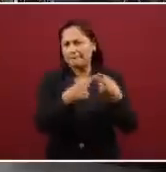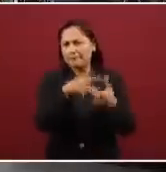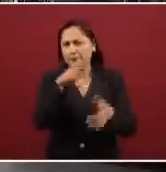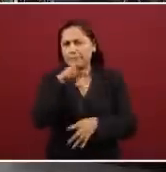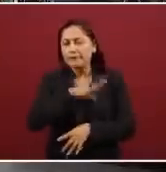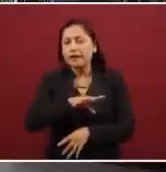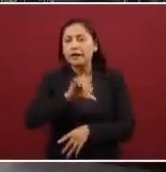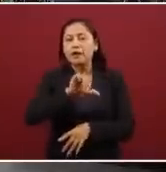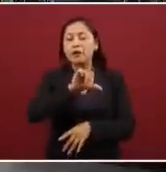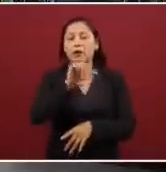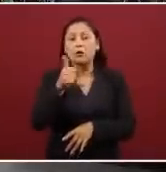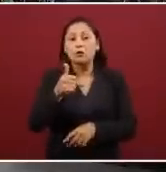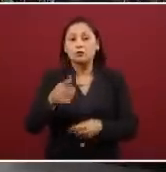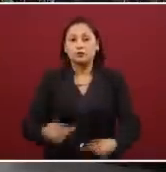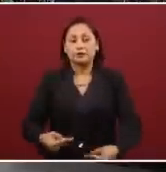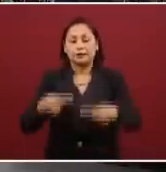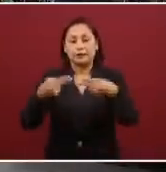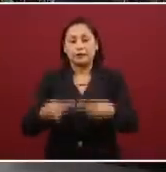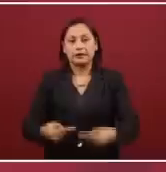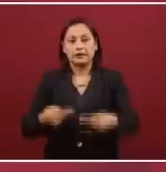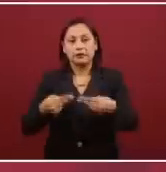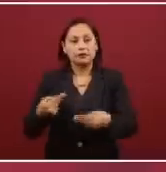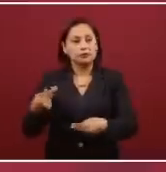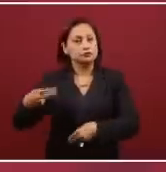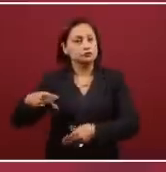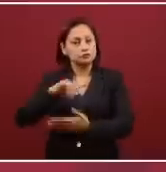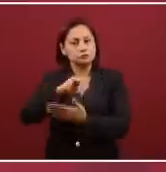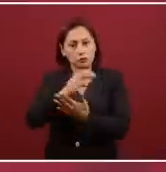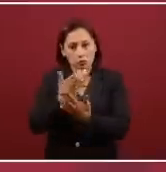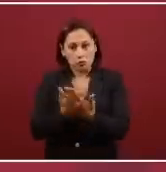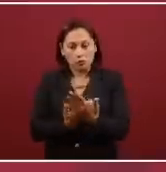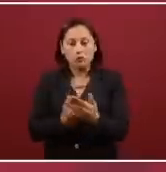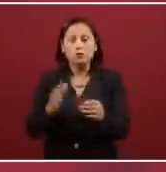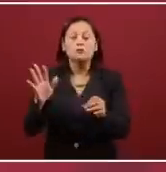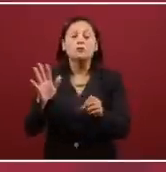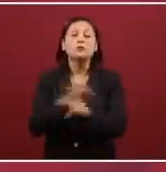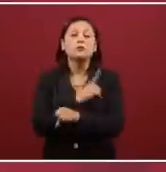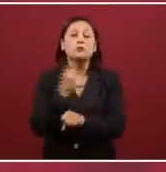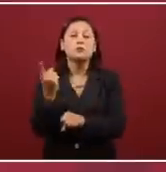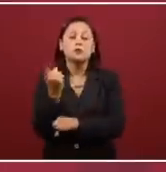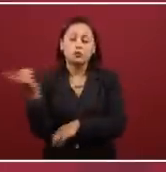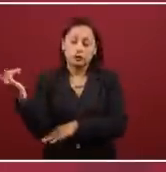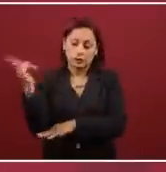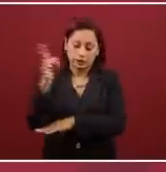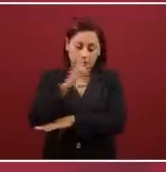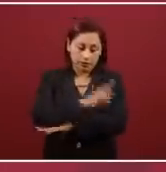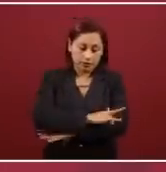porque las 600 hectáreas del actual aeropuerto que lo iban a cerrar,